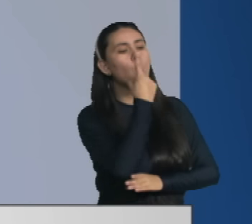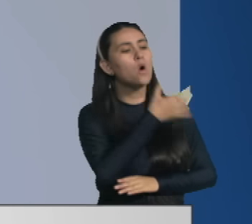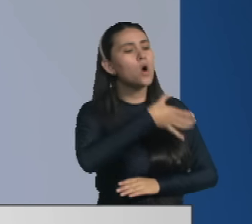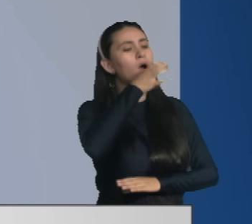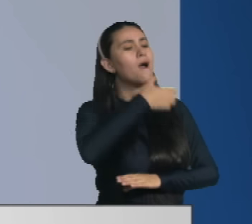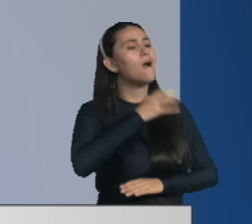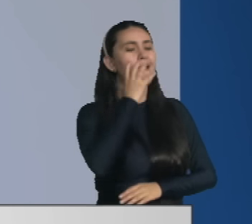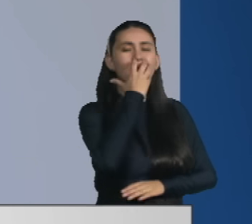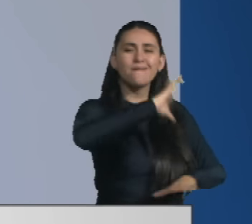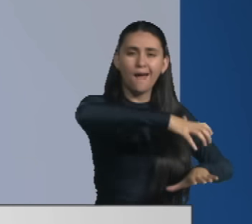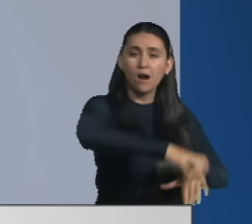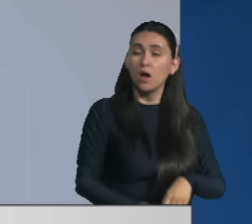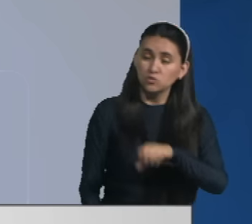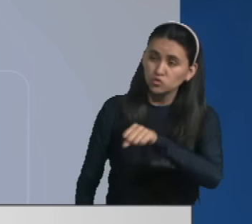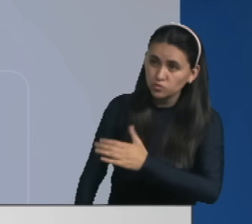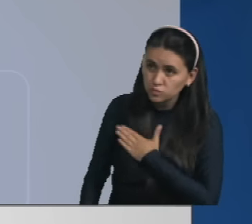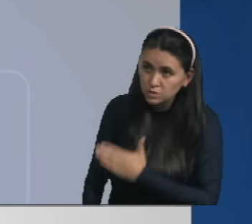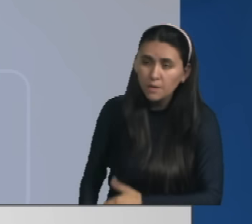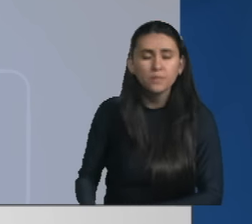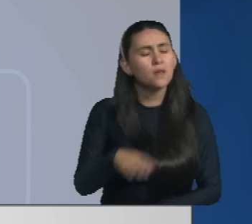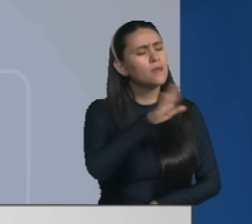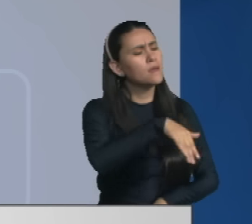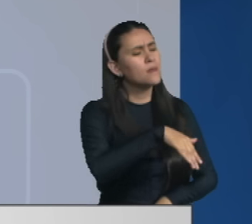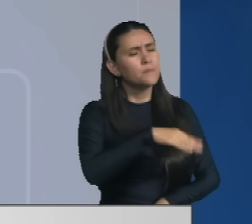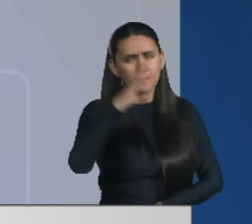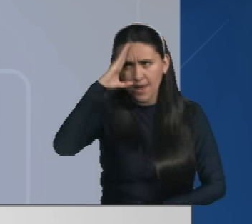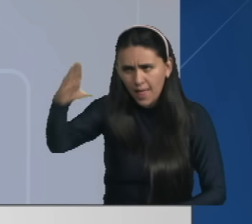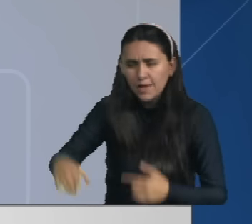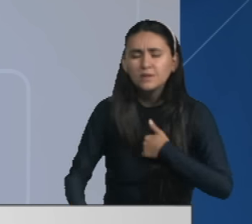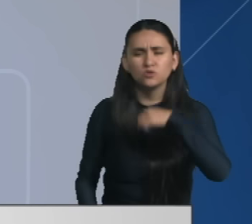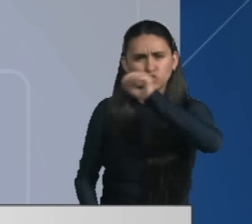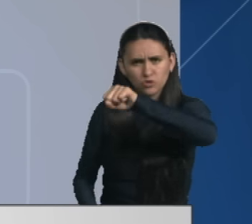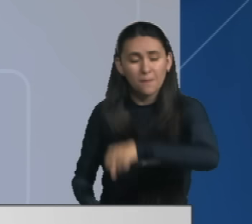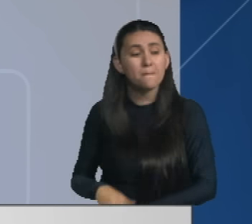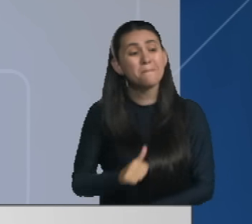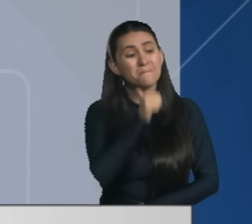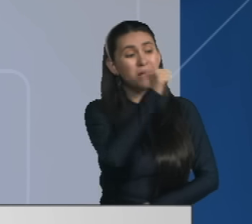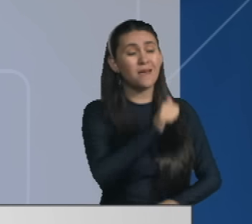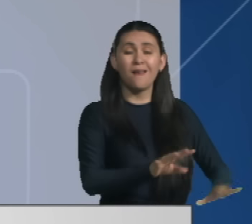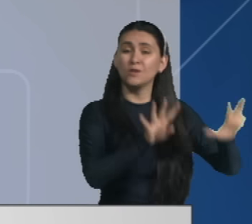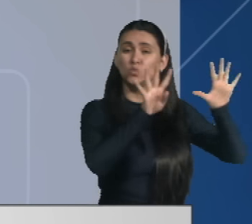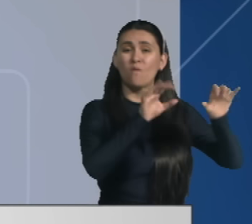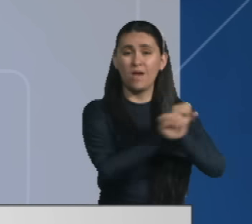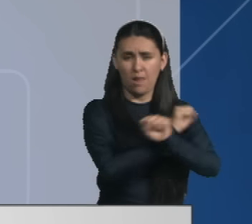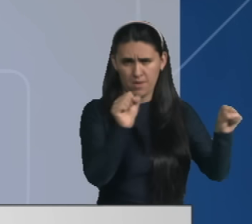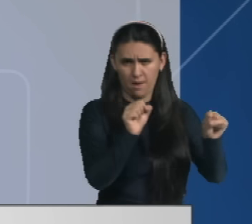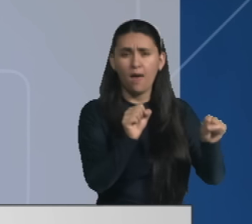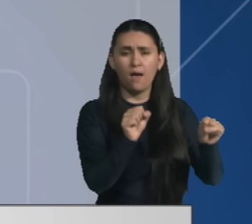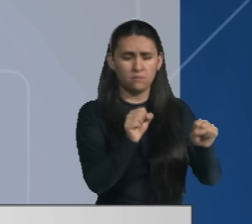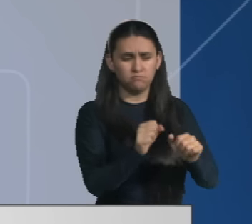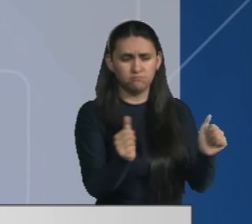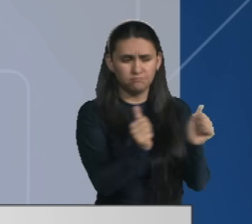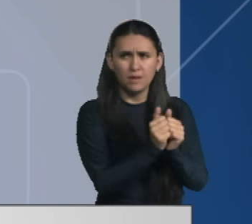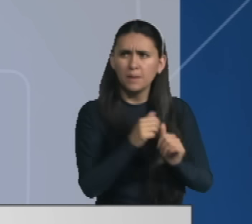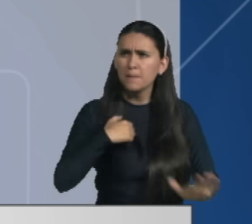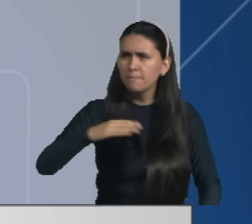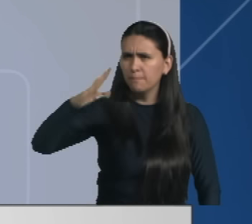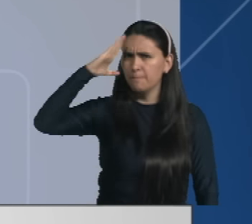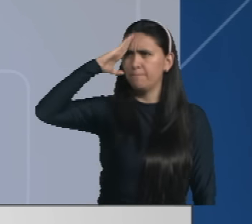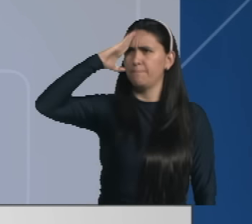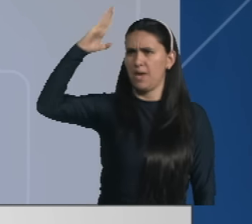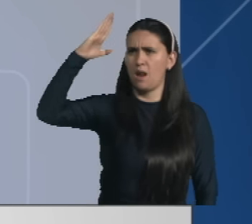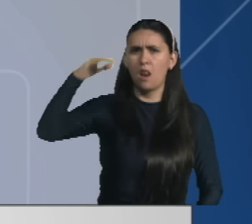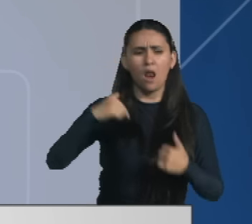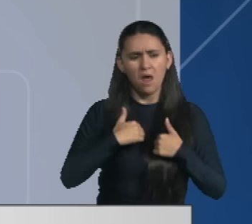favor, gracias. Sí, señor. Mi general, sí, señor. Bedoya, mañana a las 9 de la mañana, por favor. Mi general, me reporto